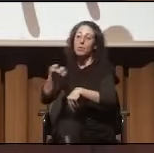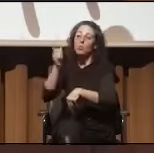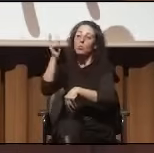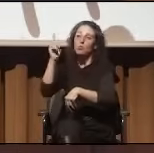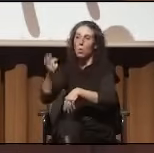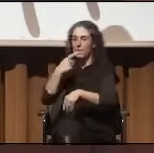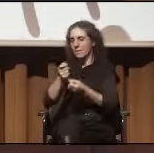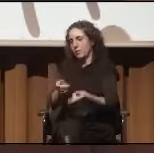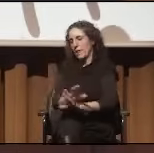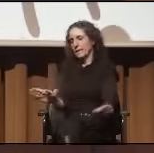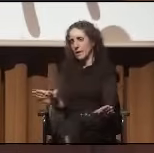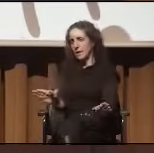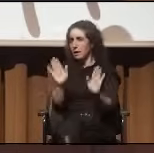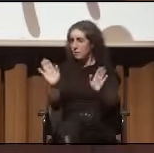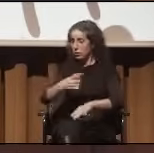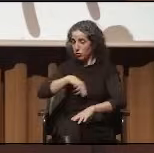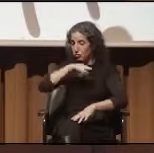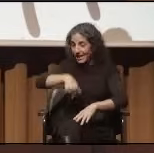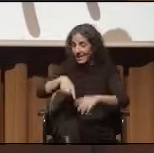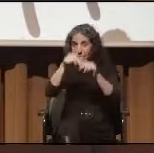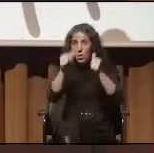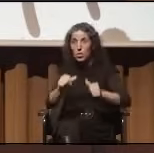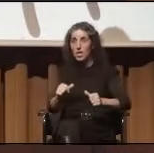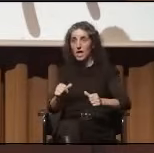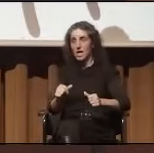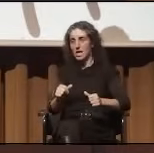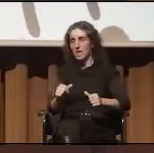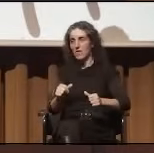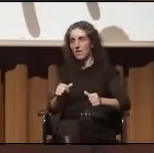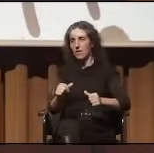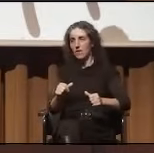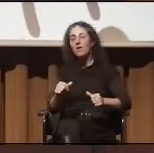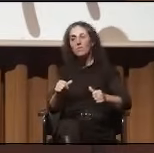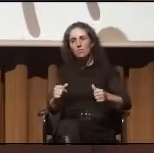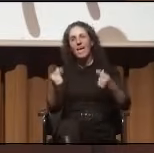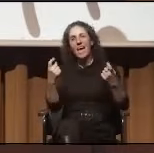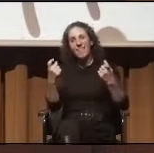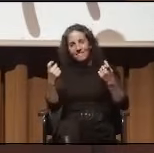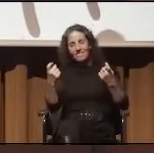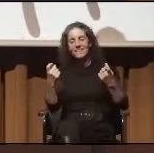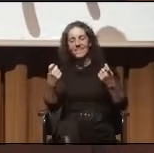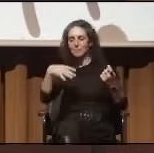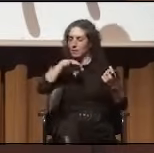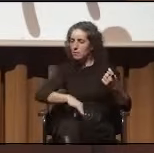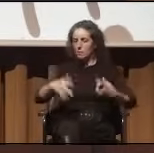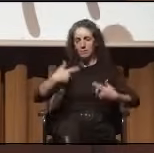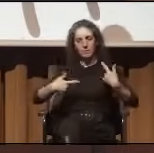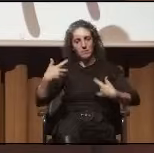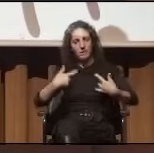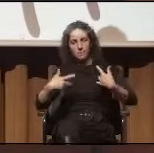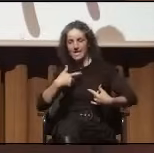optando por un modelo donde estamos intentando introducir el tema de la espiritualidad y el sufrimiento en la clínica. Porque la